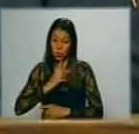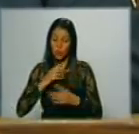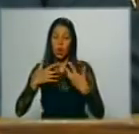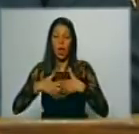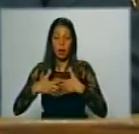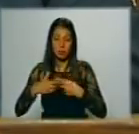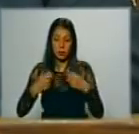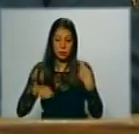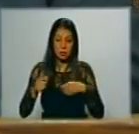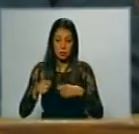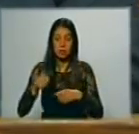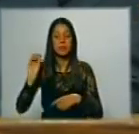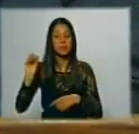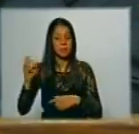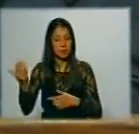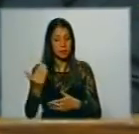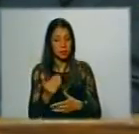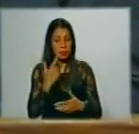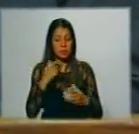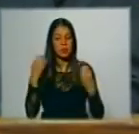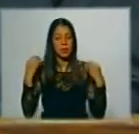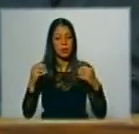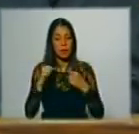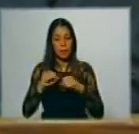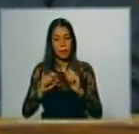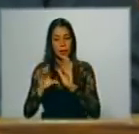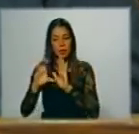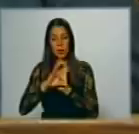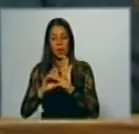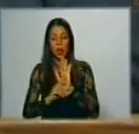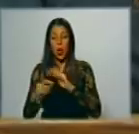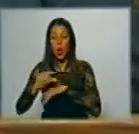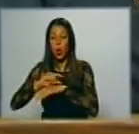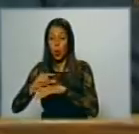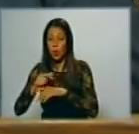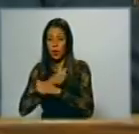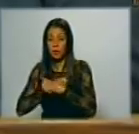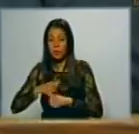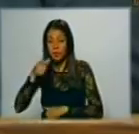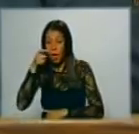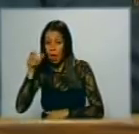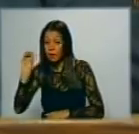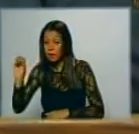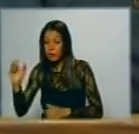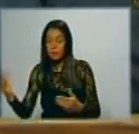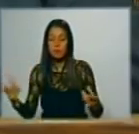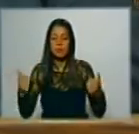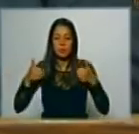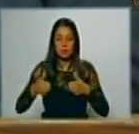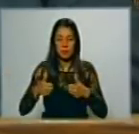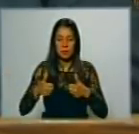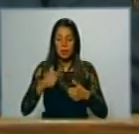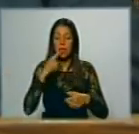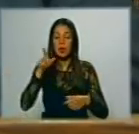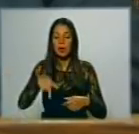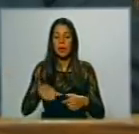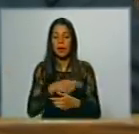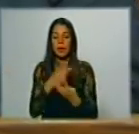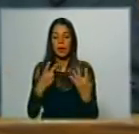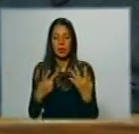sujetos de aplicación de la presente ley constitucional. 7. Adoptar las medidas